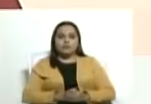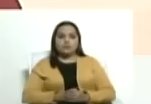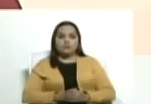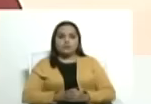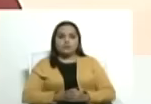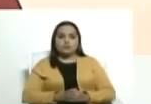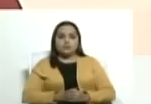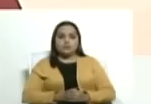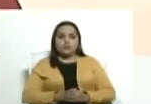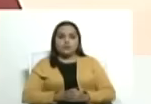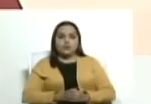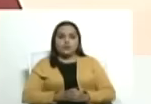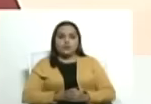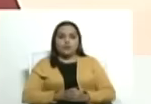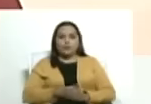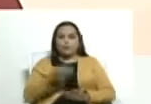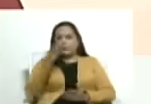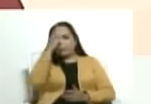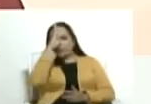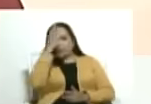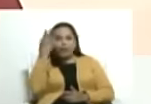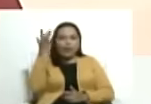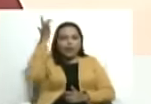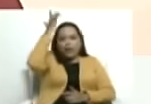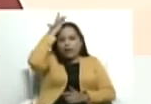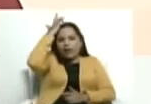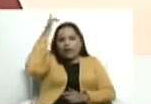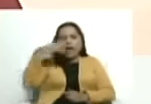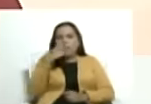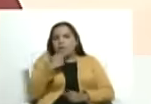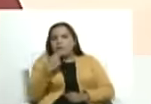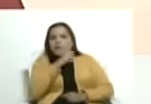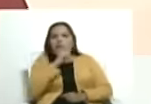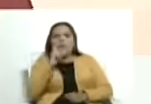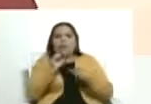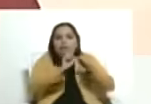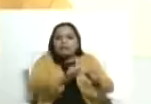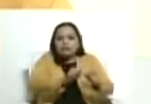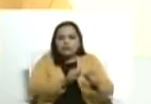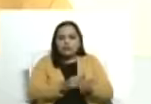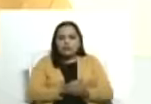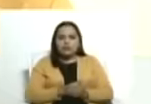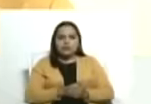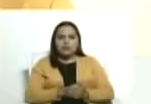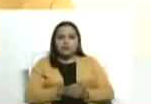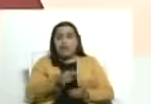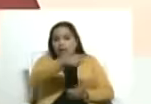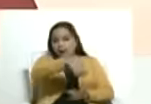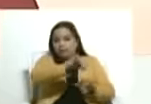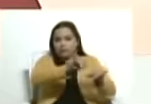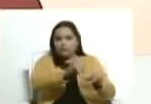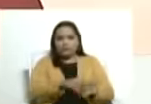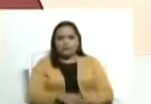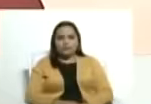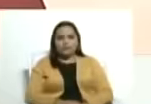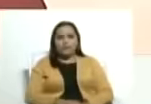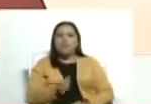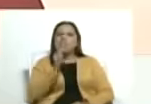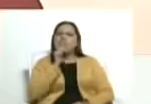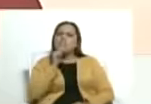Es la hipocresía de no ponerle el nombre a lo que es. Ellos, mira, ¿quién de